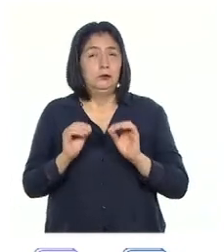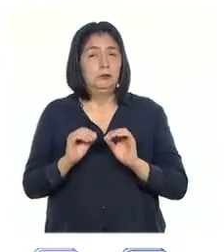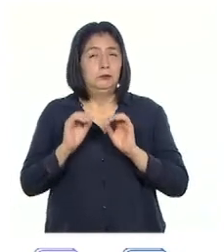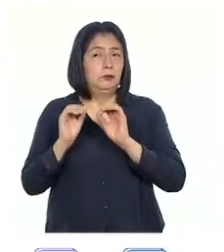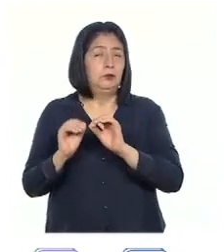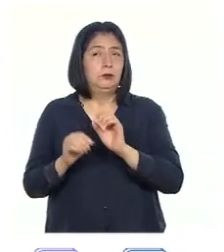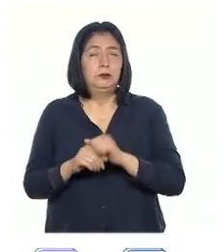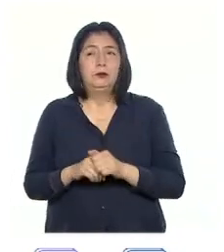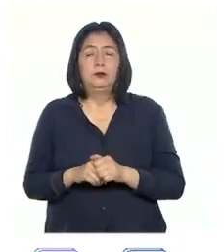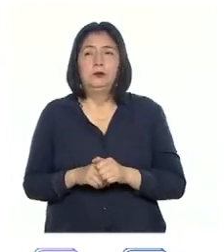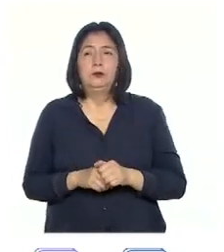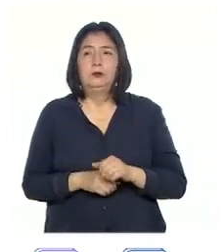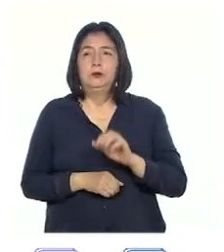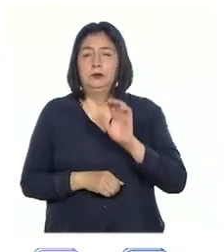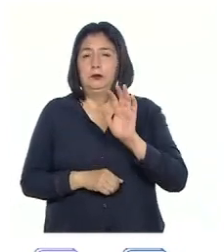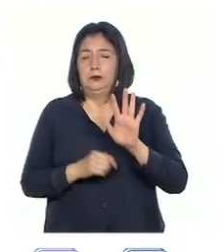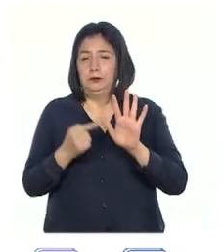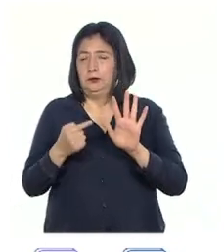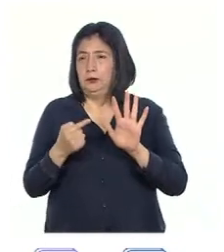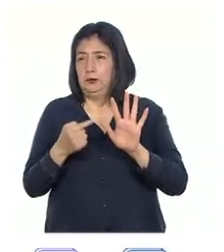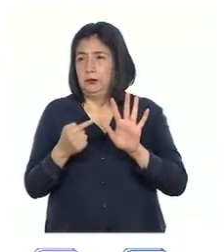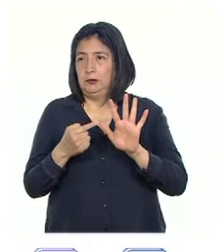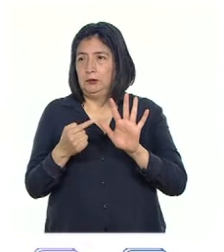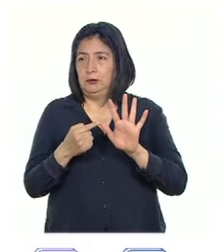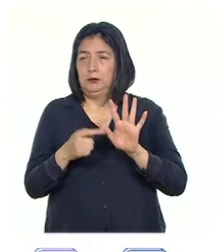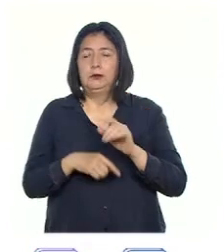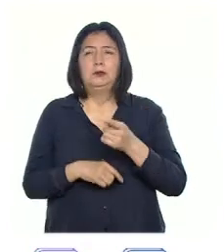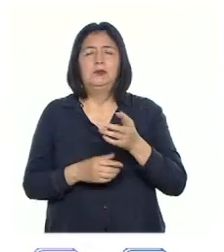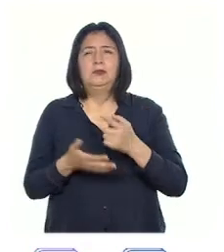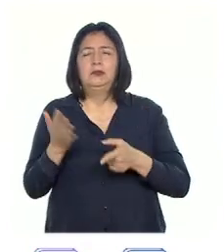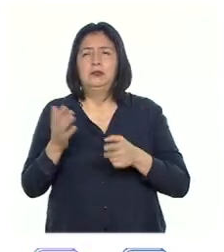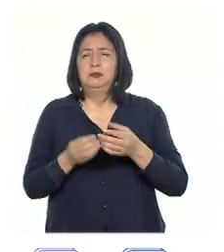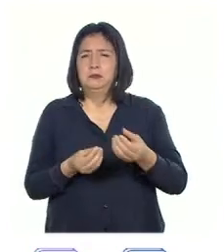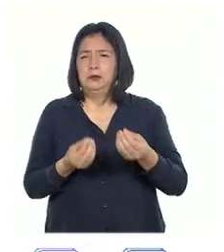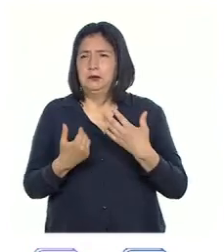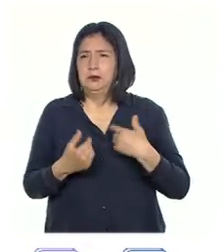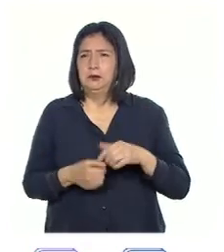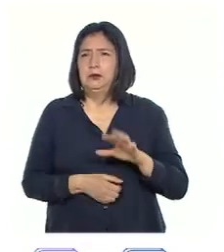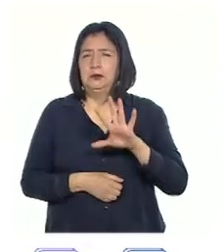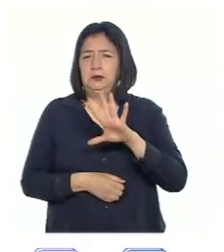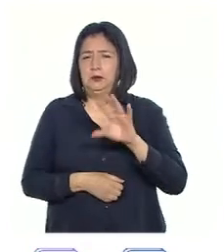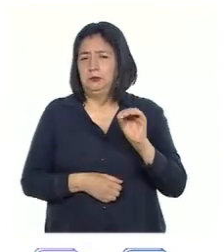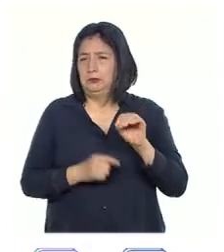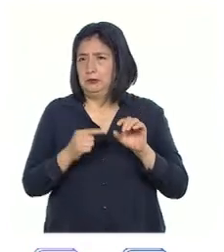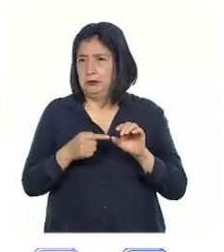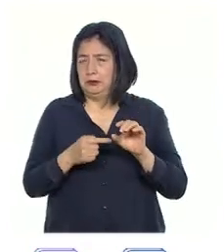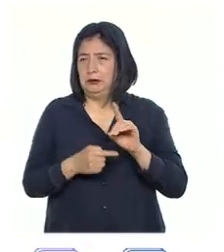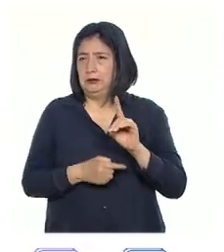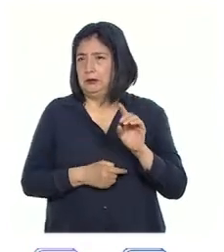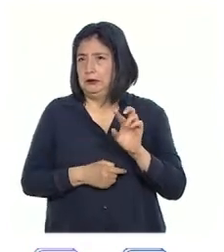expresaré las 5 unidades restantes en décimos. Eso me dará 50 décimos.